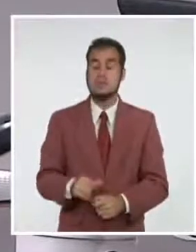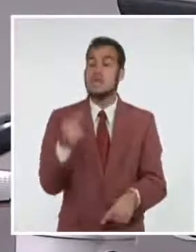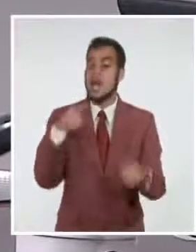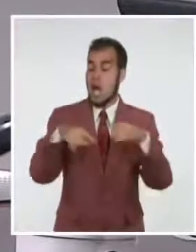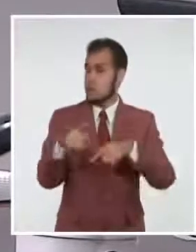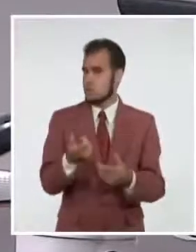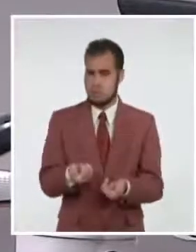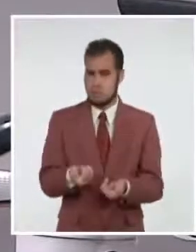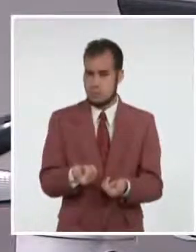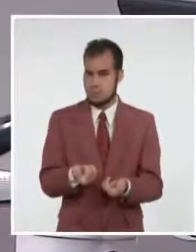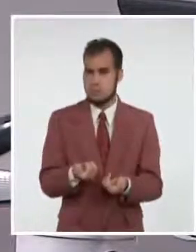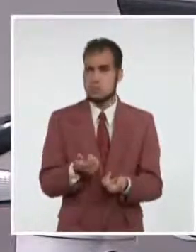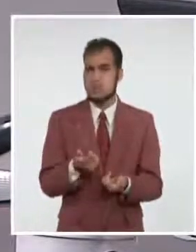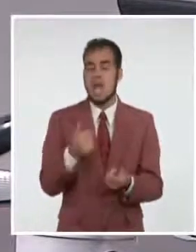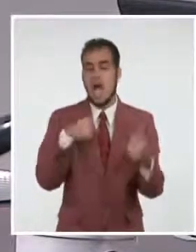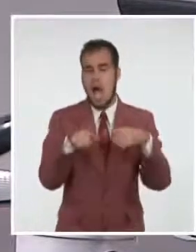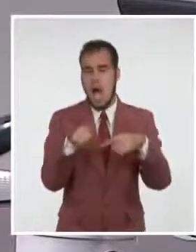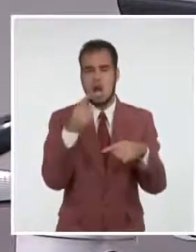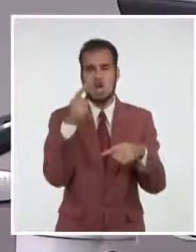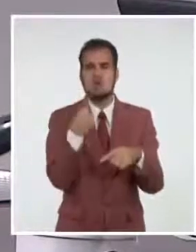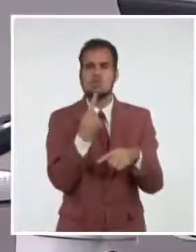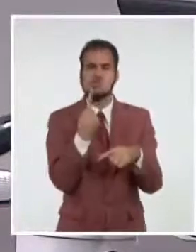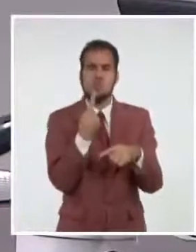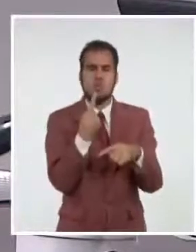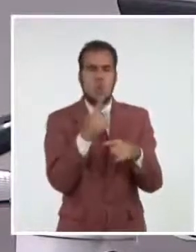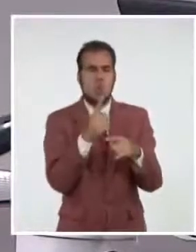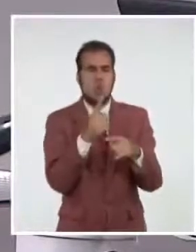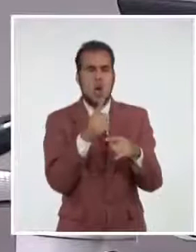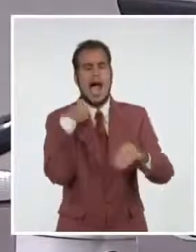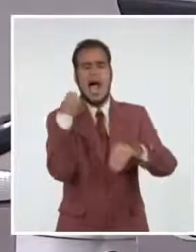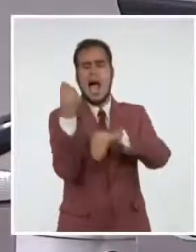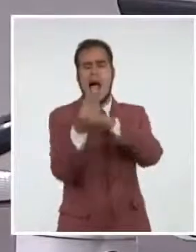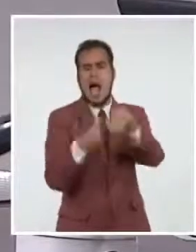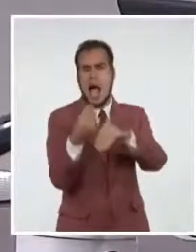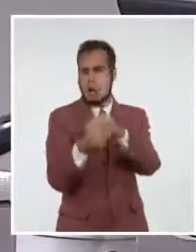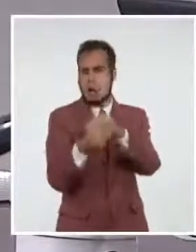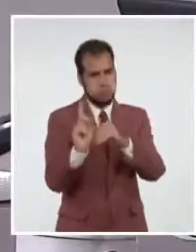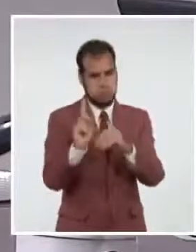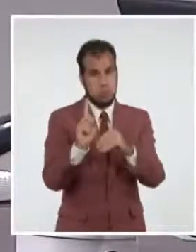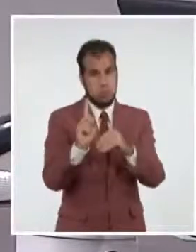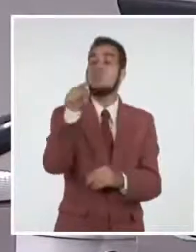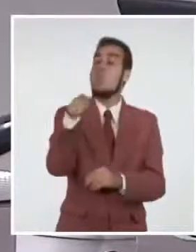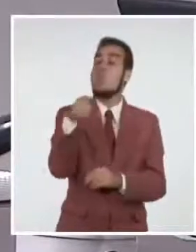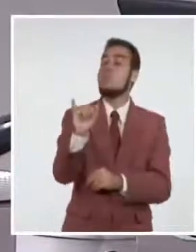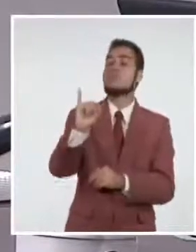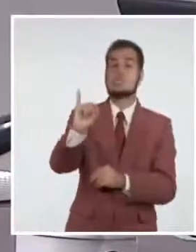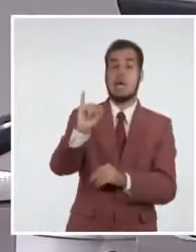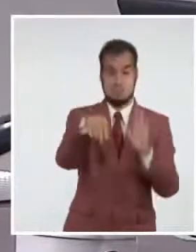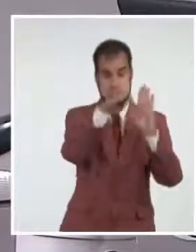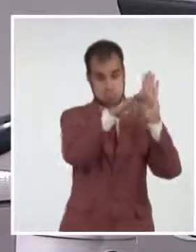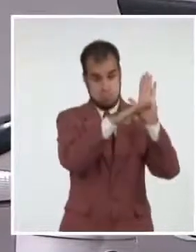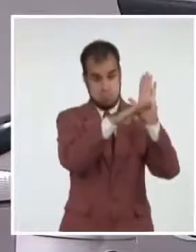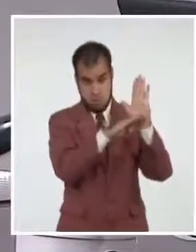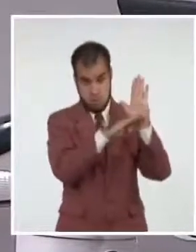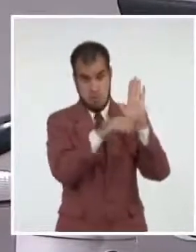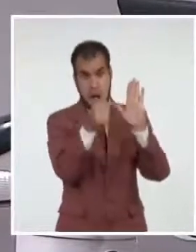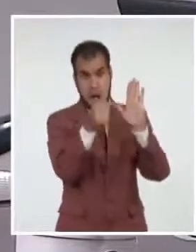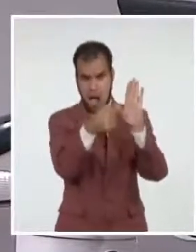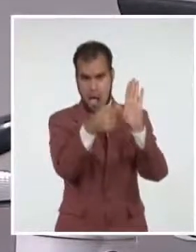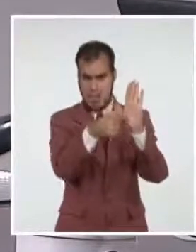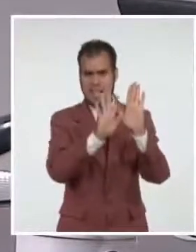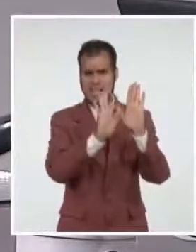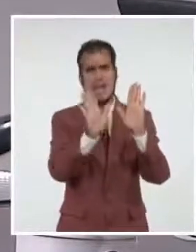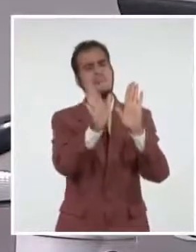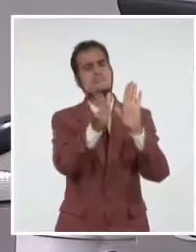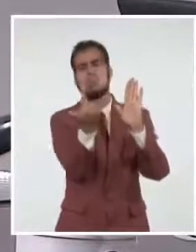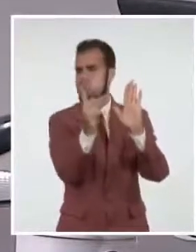es una modificación. Es decir, el protocolo 1,6 sigue vigente y nosotros pensamos en agosto que ya con los avances que tenemos vamos